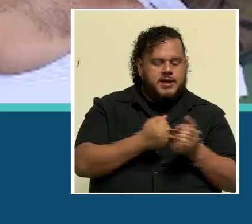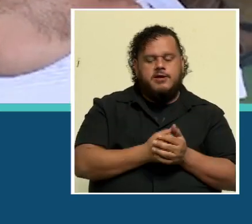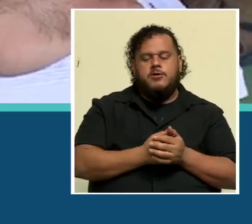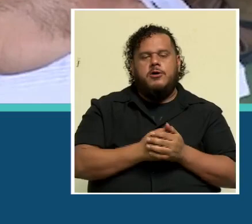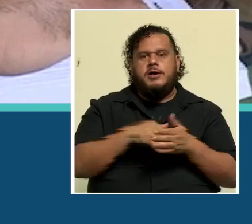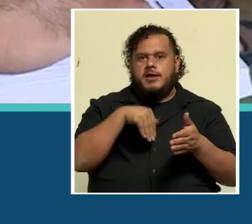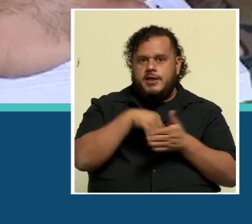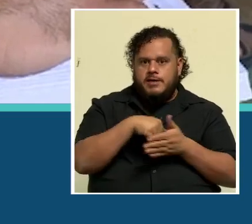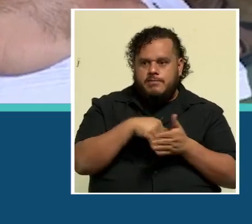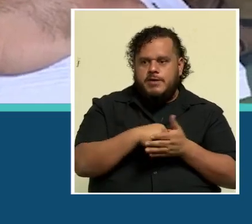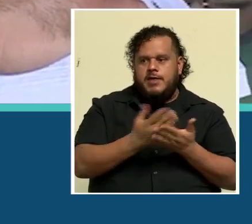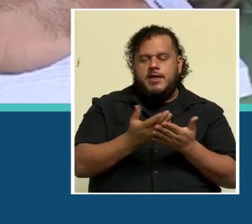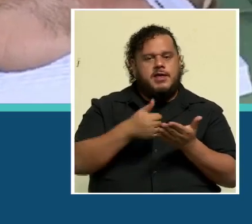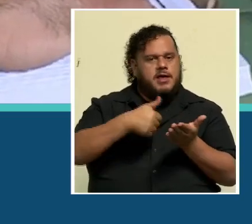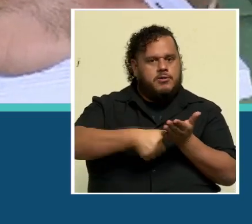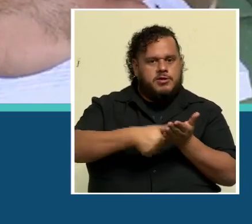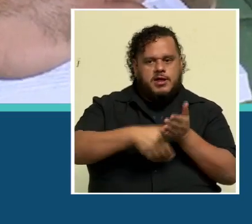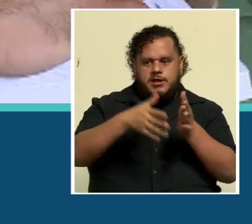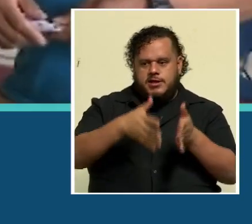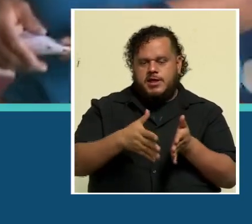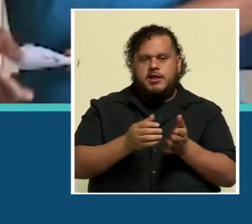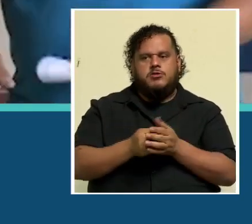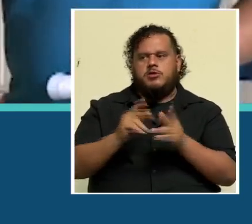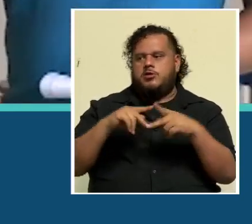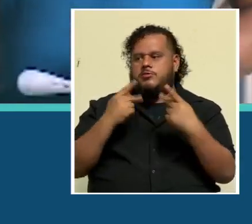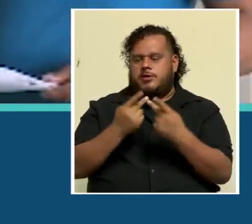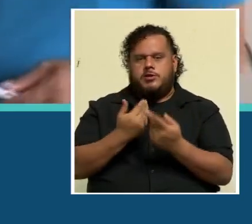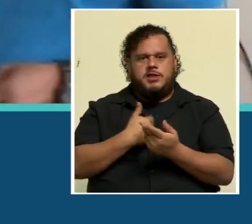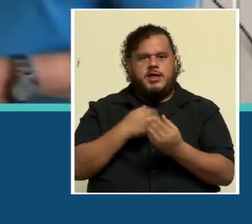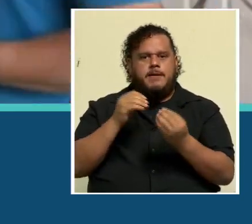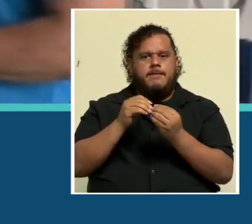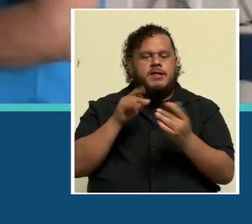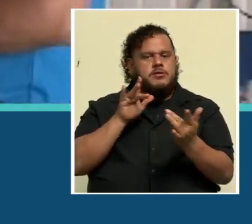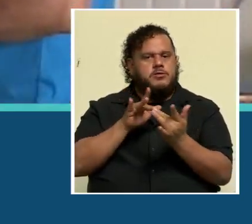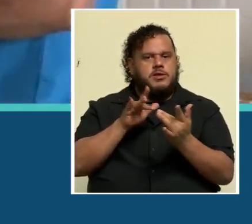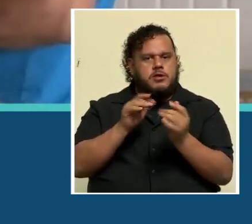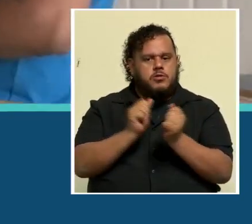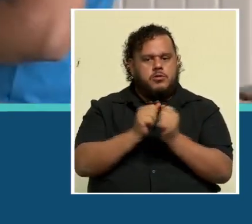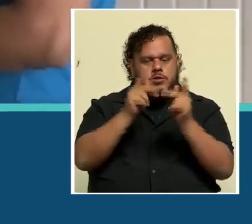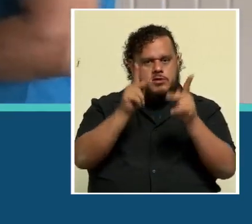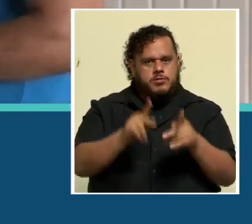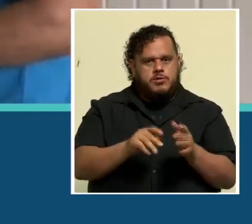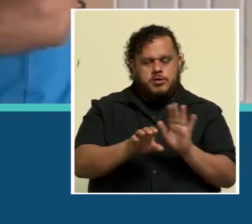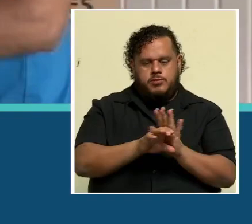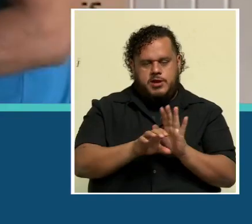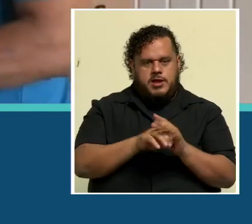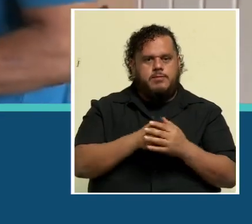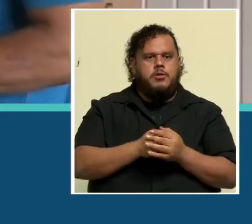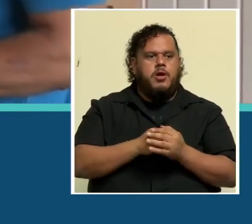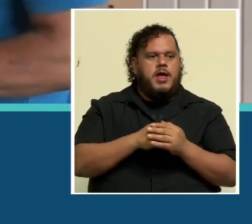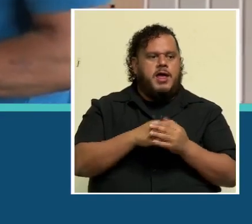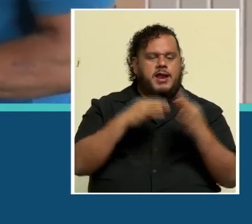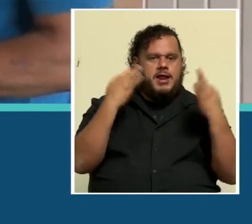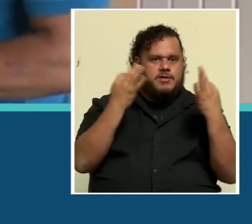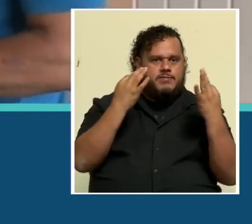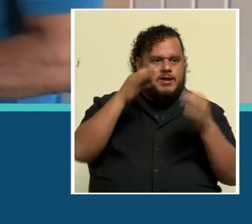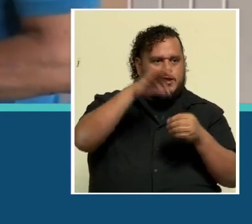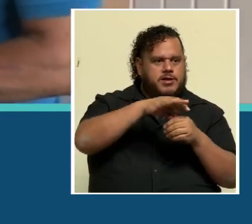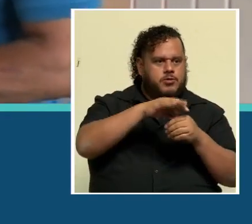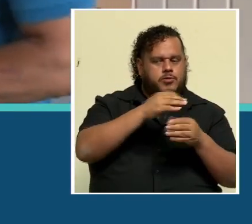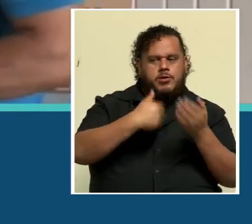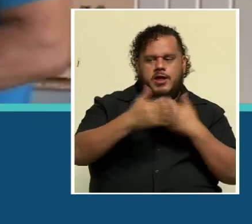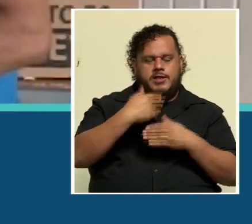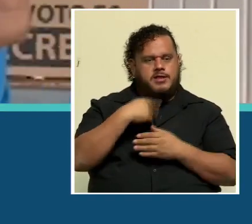que las candidaturas y los partidos tengan más contactos con la gente. Normalmente, por ejemplo, en las ferias del agricultor uno